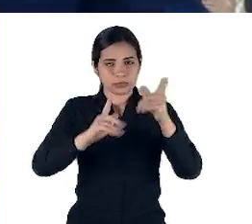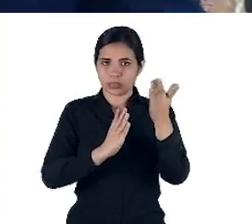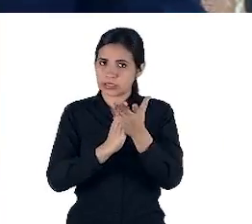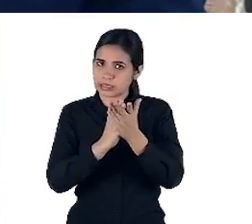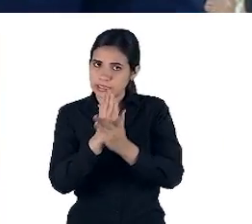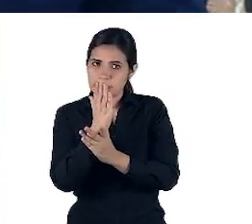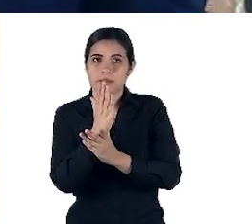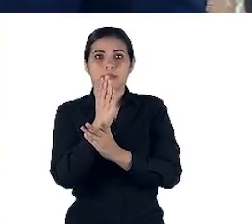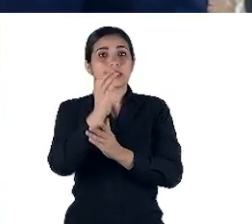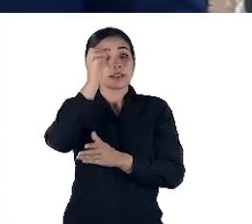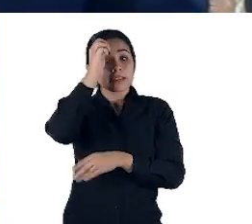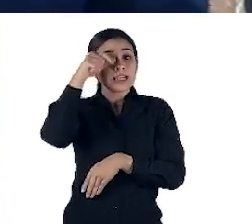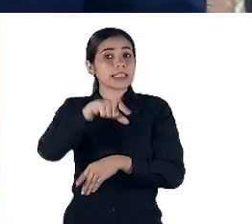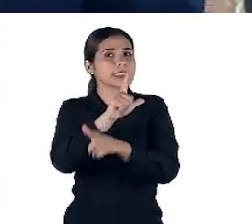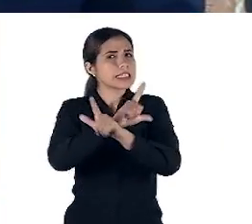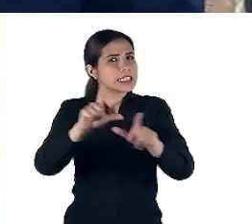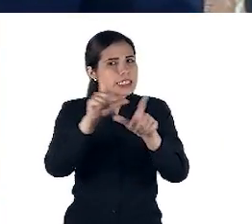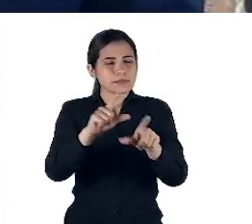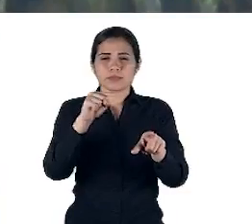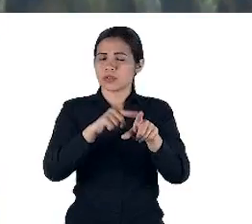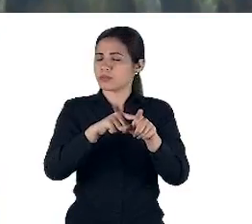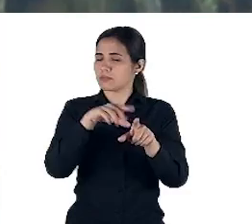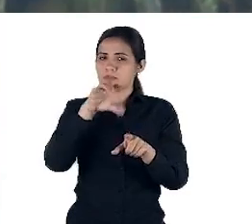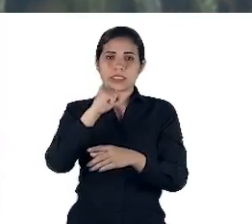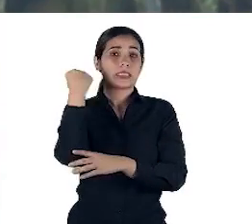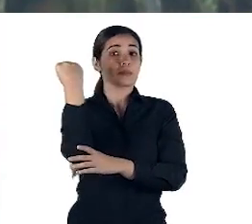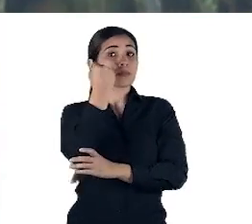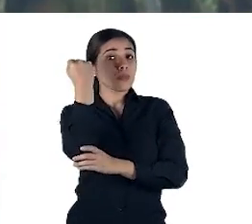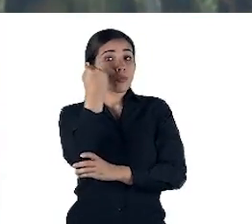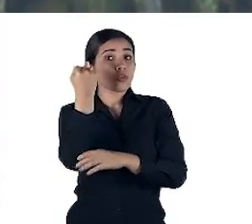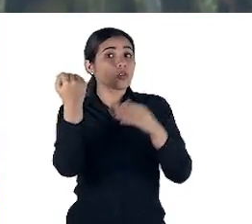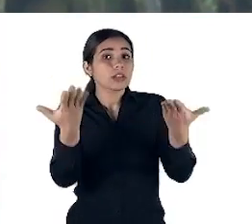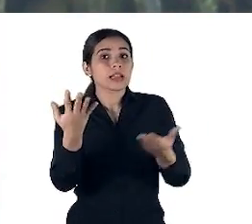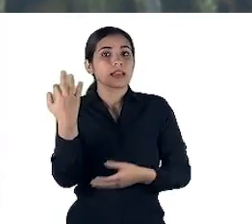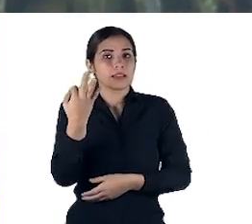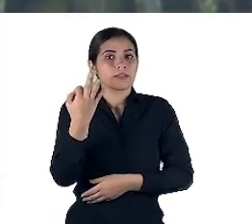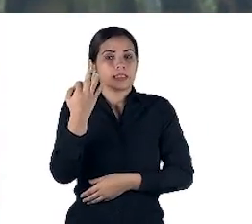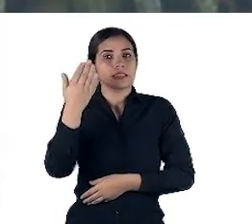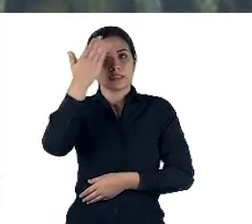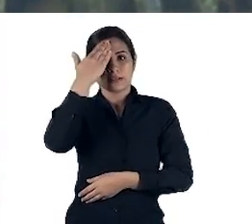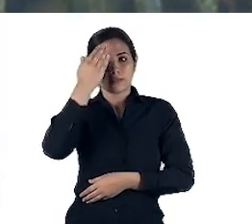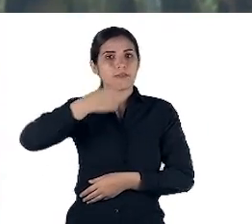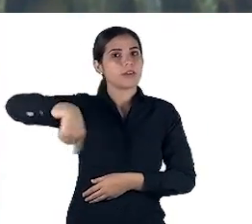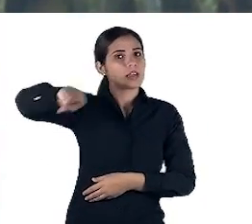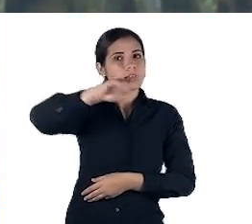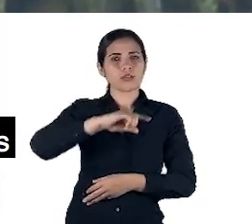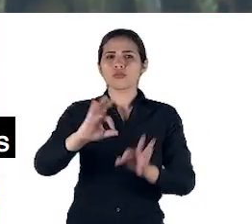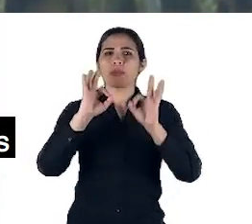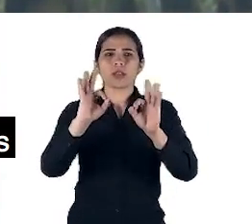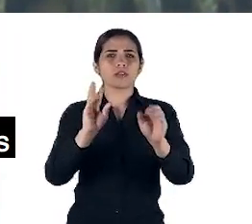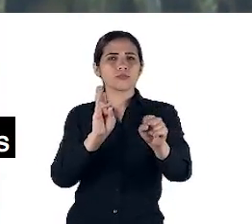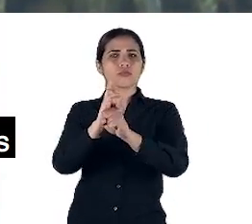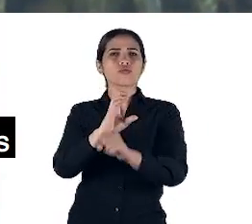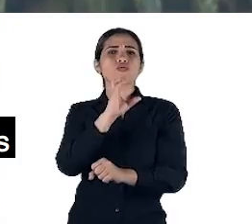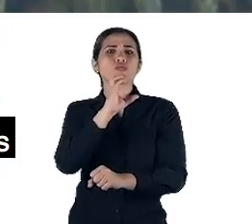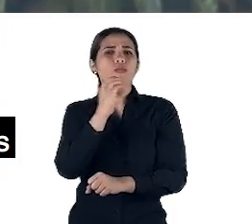es es la piedra, fundamental, digamos, ¿verdad? fundamental. La higiene es fundamental. Sabemos de que el control de todas las enfermedades está en